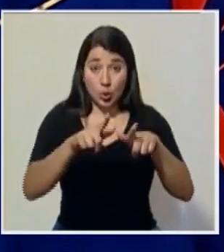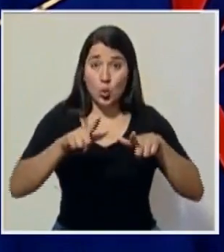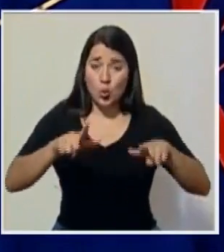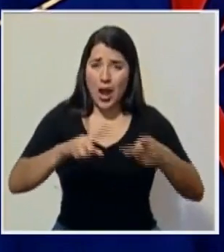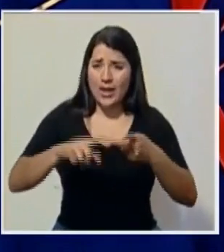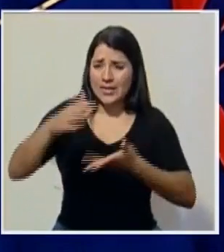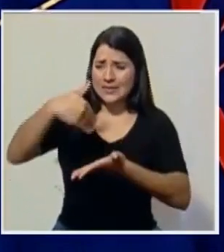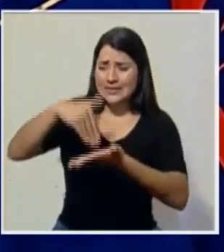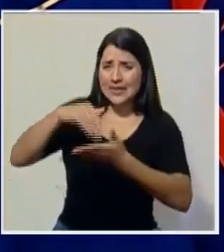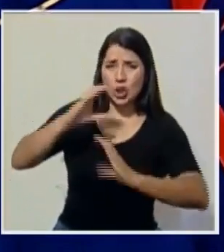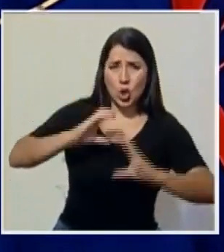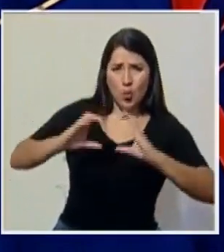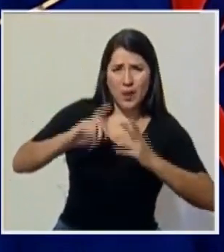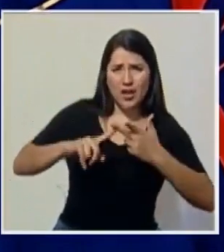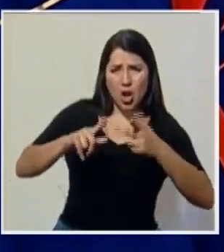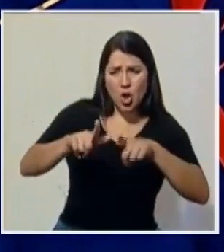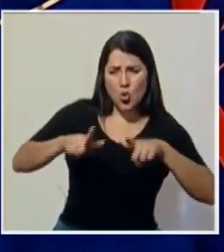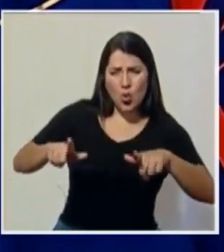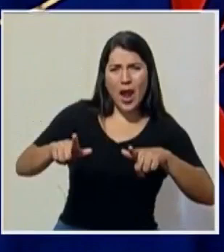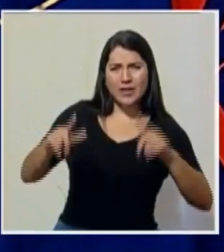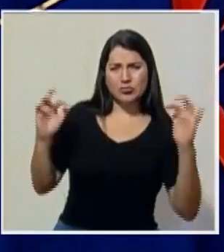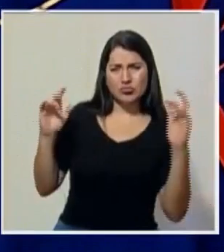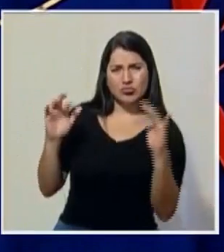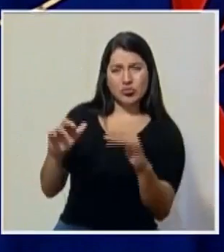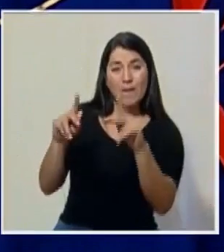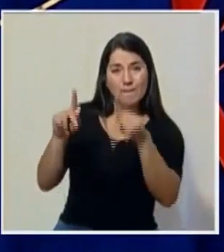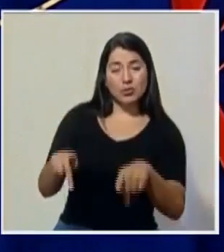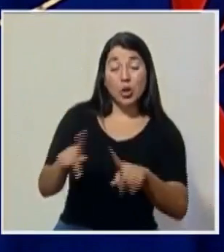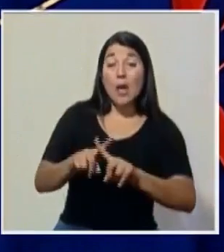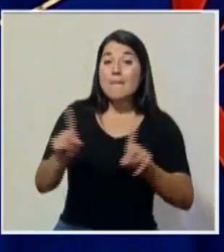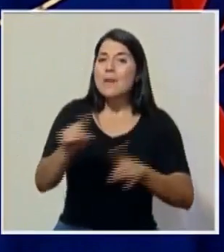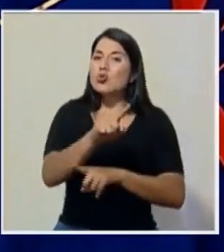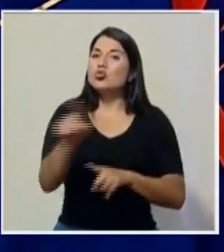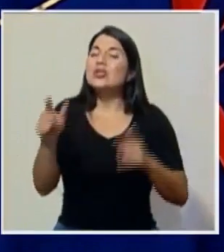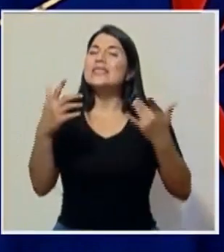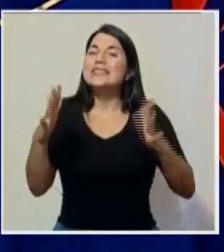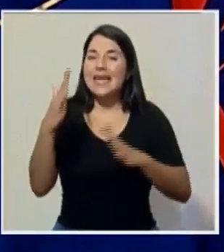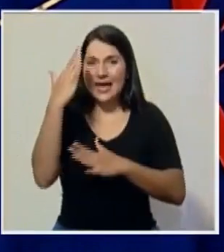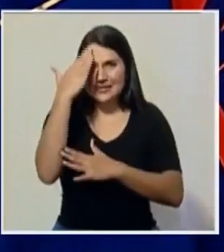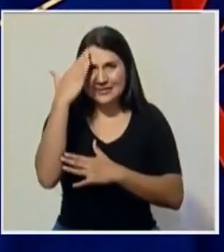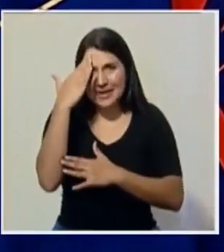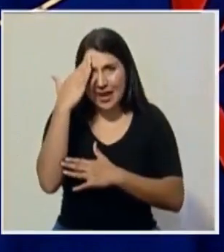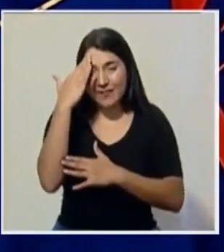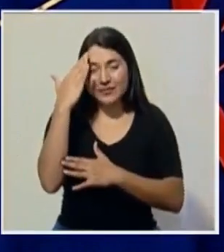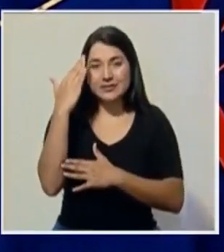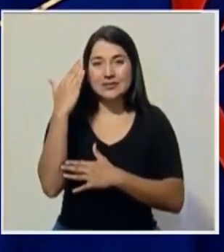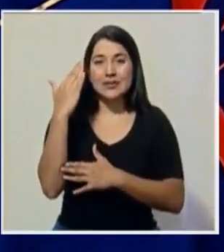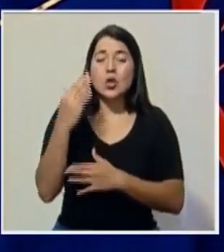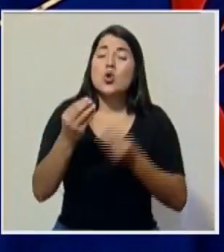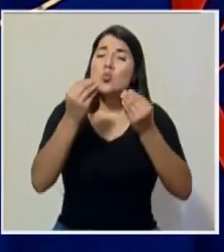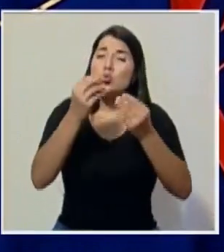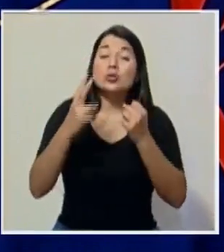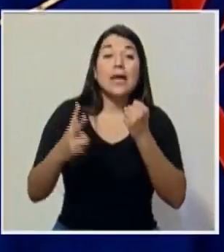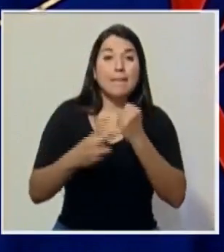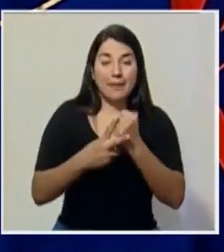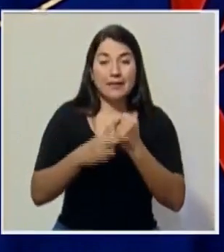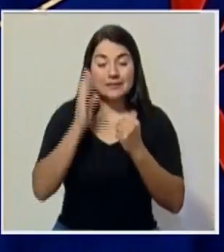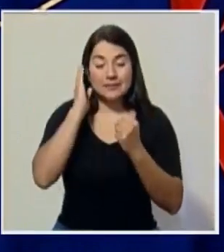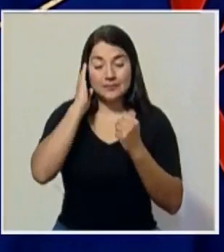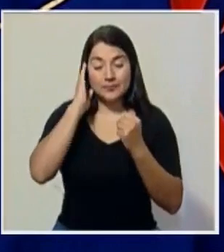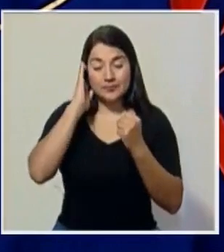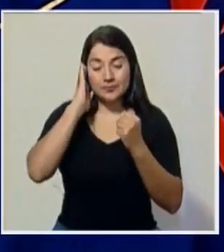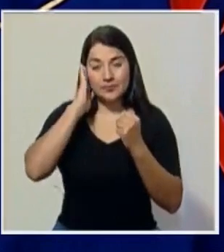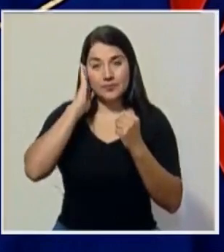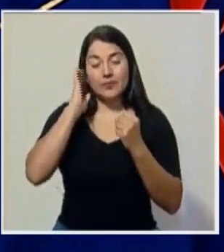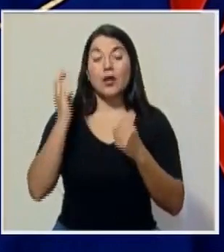comerciales, lugares, digamos, de afluencia pública, pero bien lo saben ustedes, con ustedes ahí nos hemos visto en cámaras muchas veces y nos vamos a